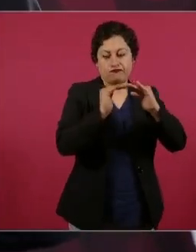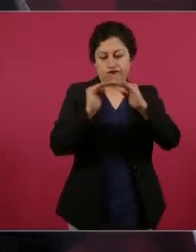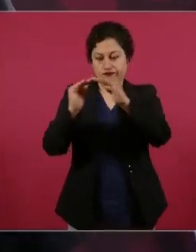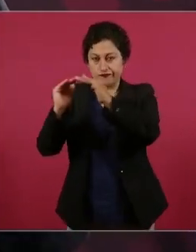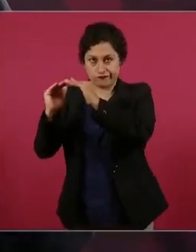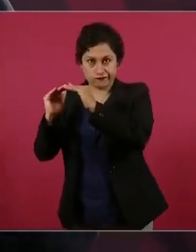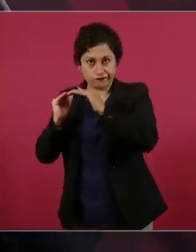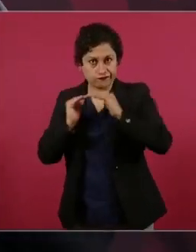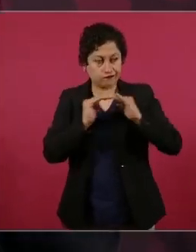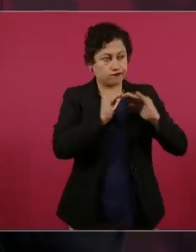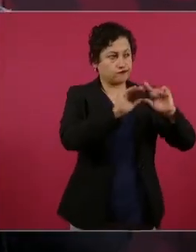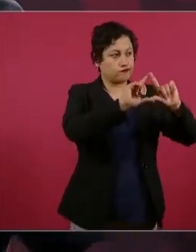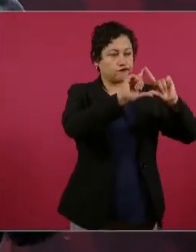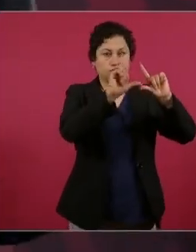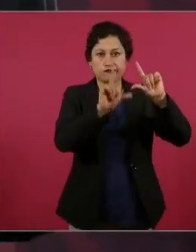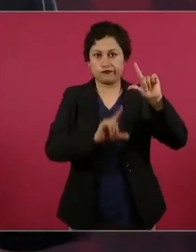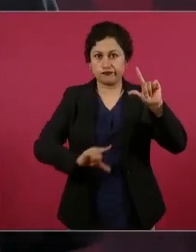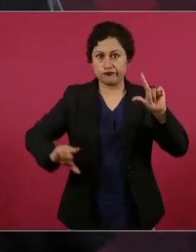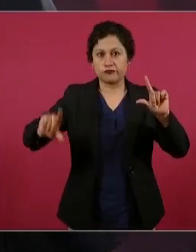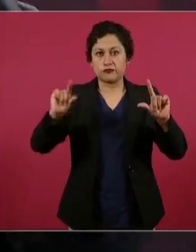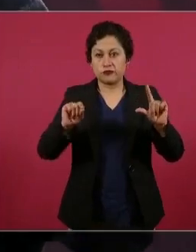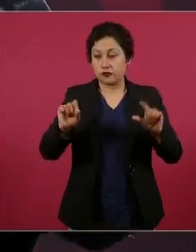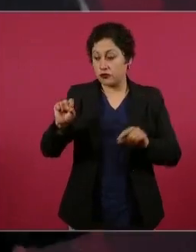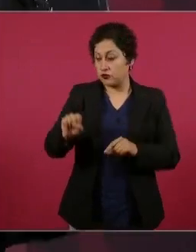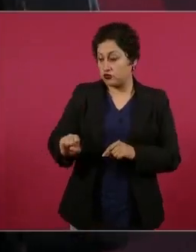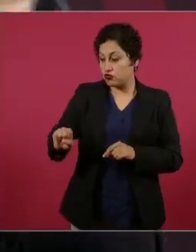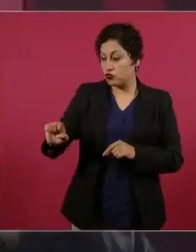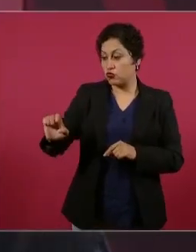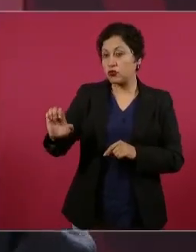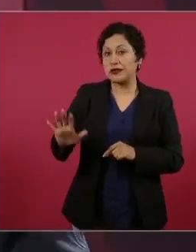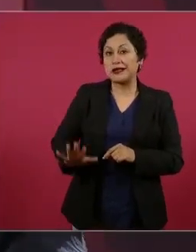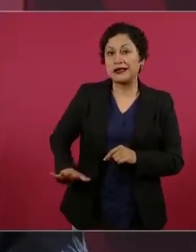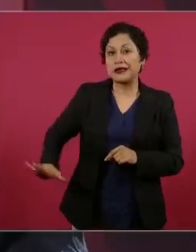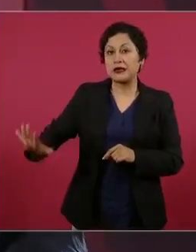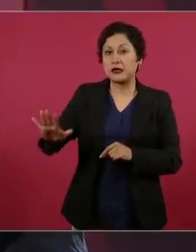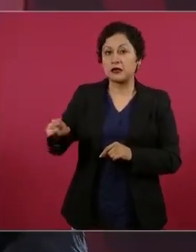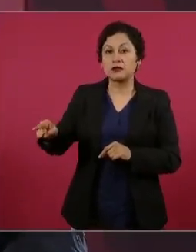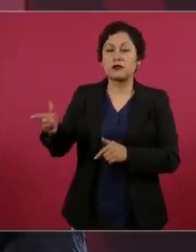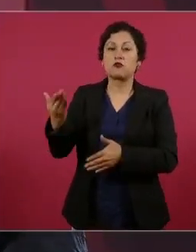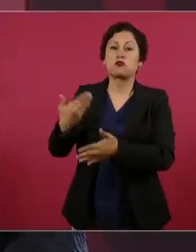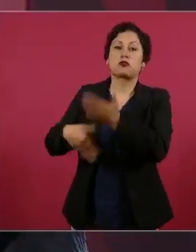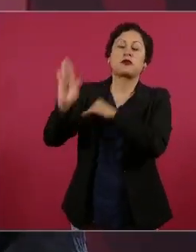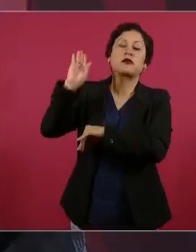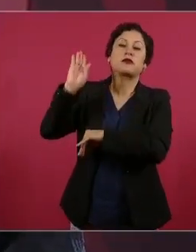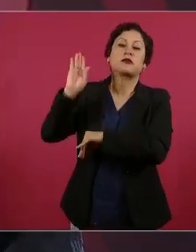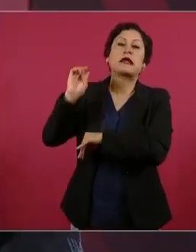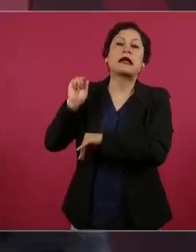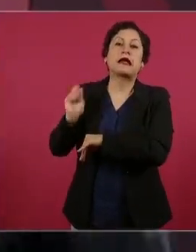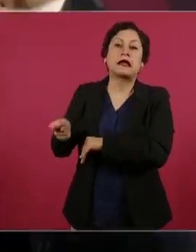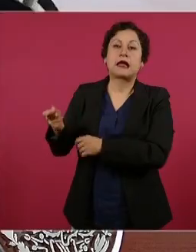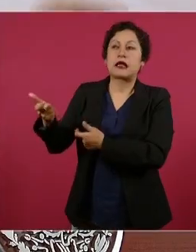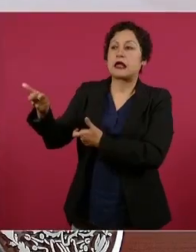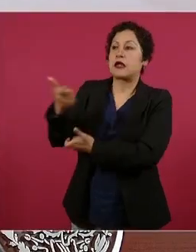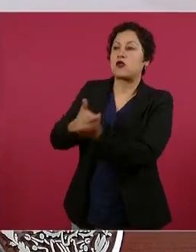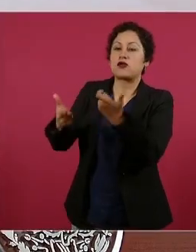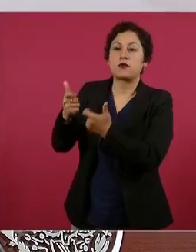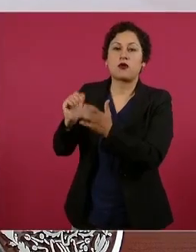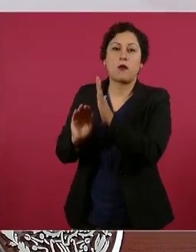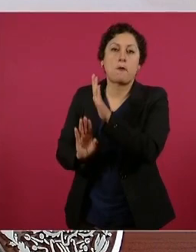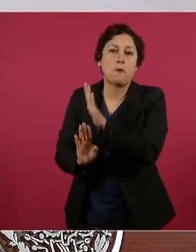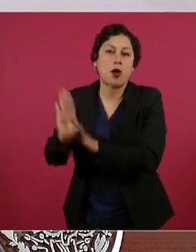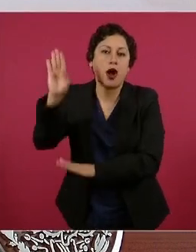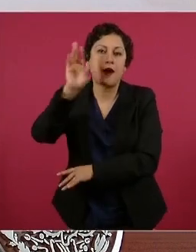el sureste salió adelante en cuanto a crecimiento económico. Siempre